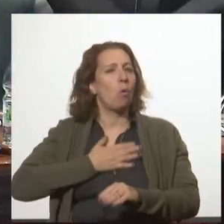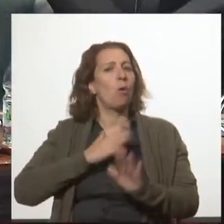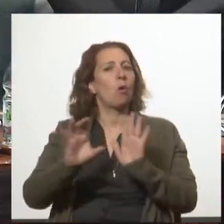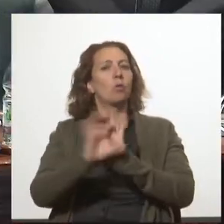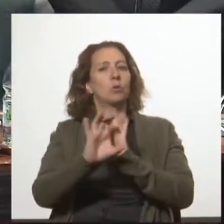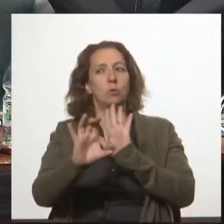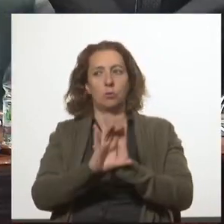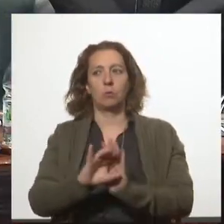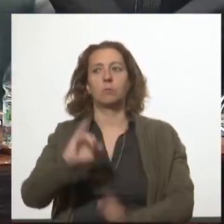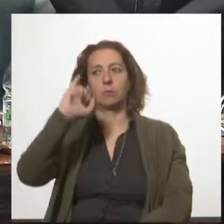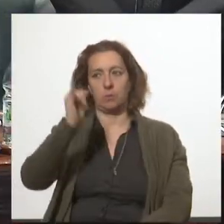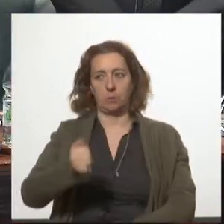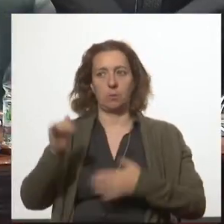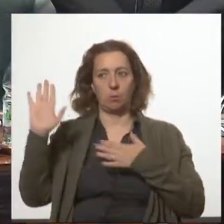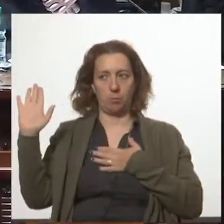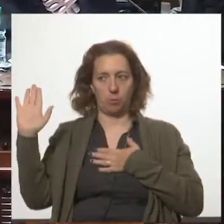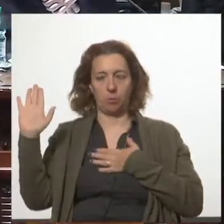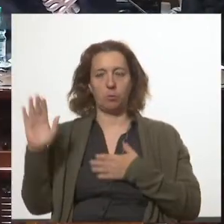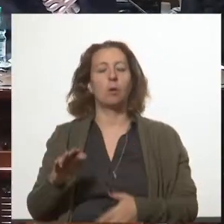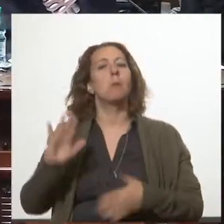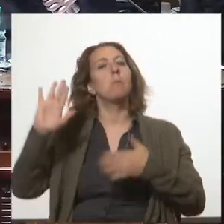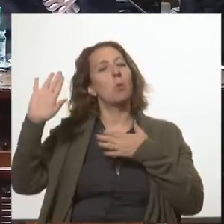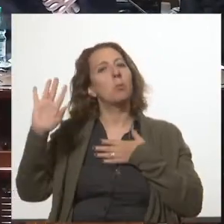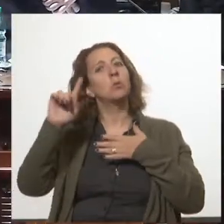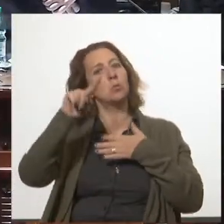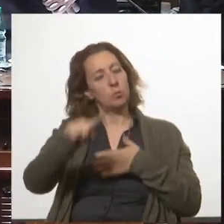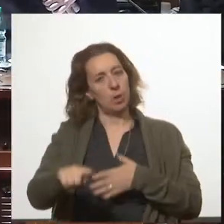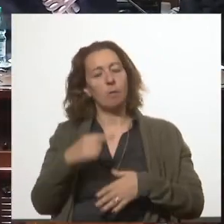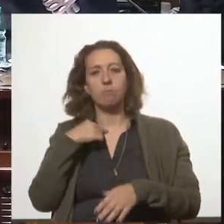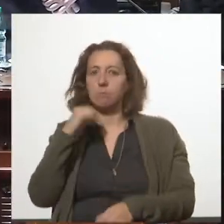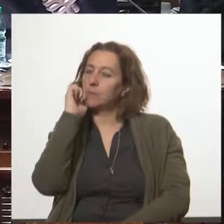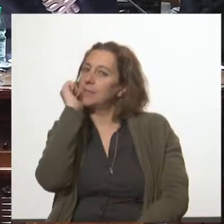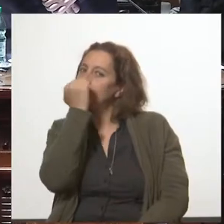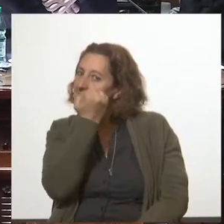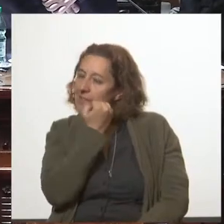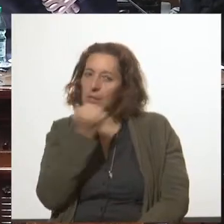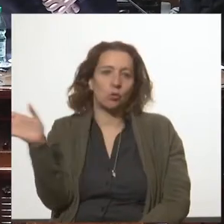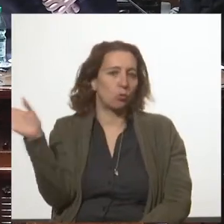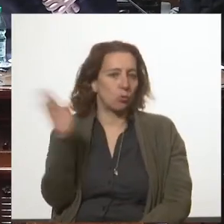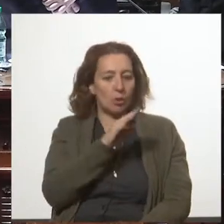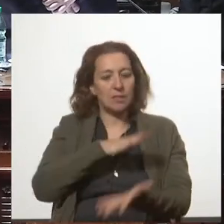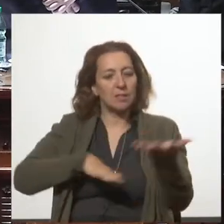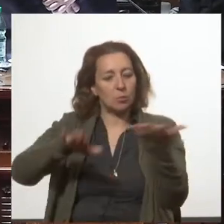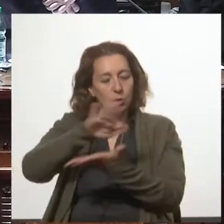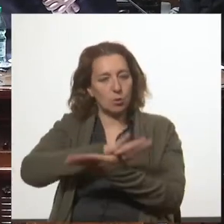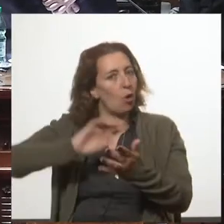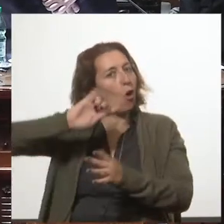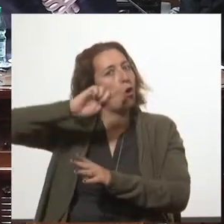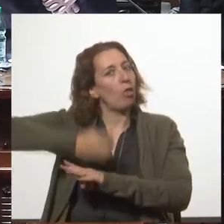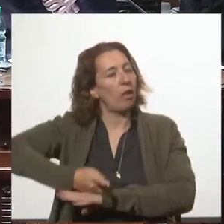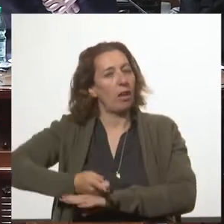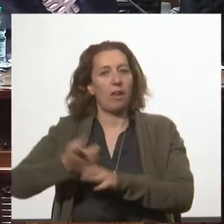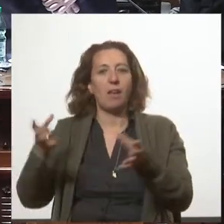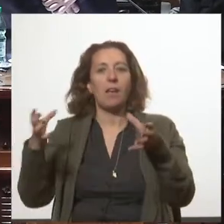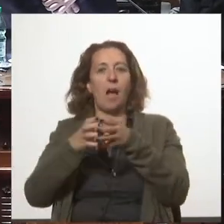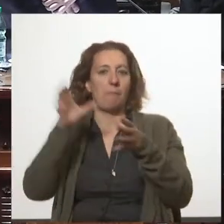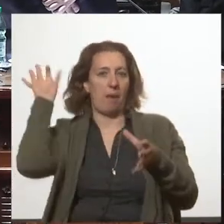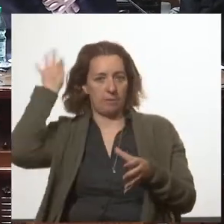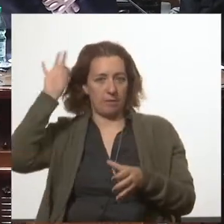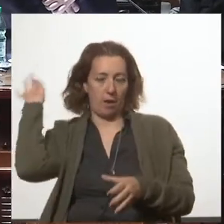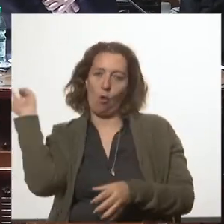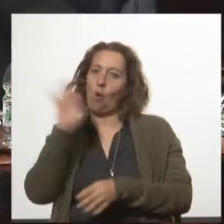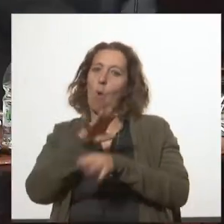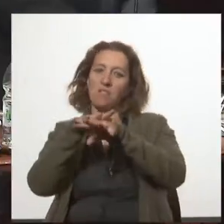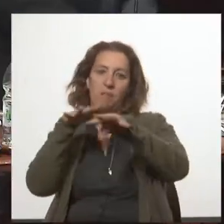sí prometo prometió usted guardar secreto en todos los casos en que se ha ordenado por la cámara o por la